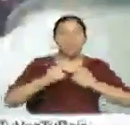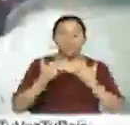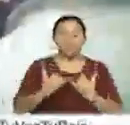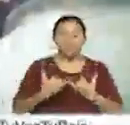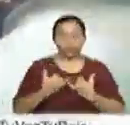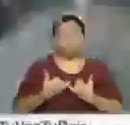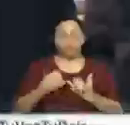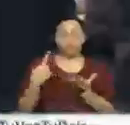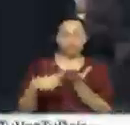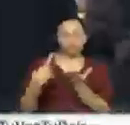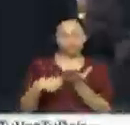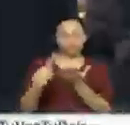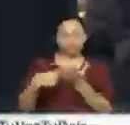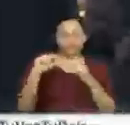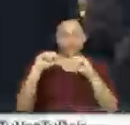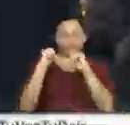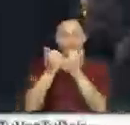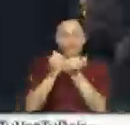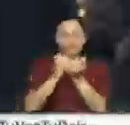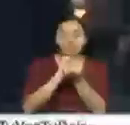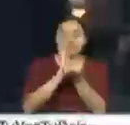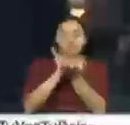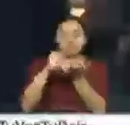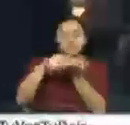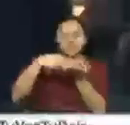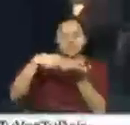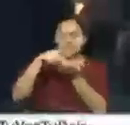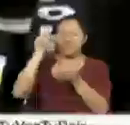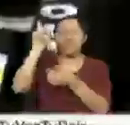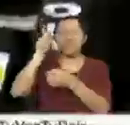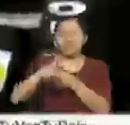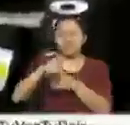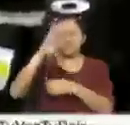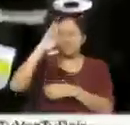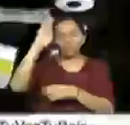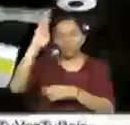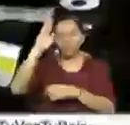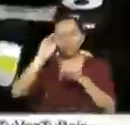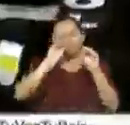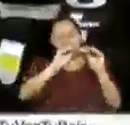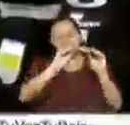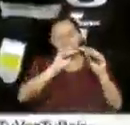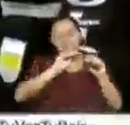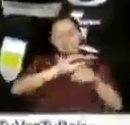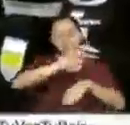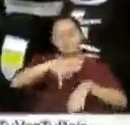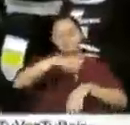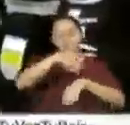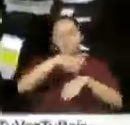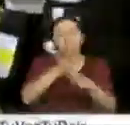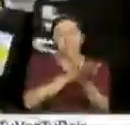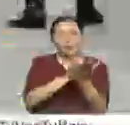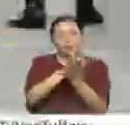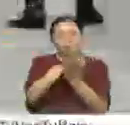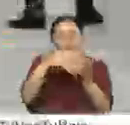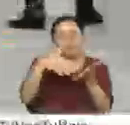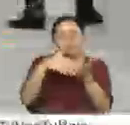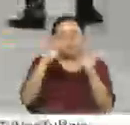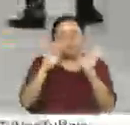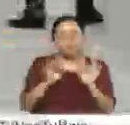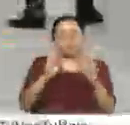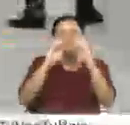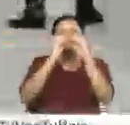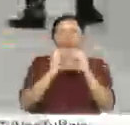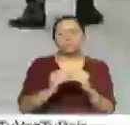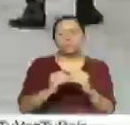Nacional, tiene el objetivo de profesionalizar al personal policial, regulando su carrera y mejorando su proceso de formación